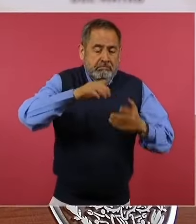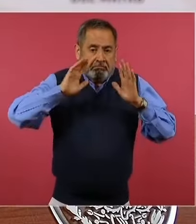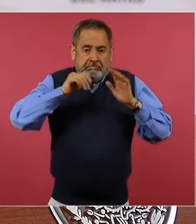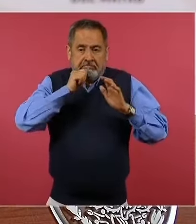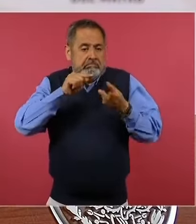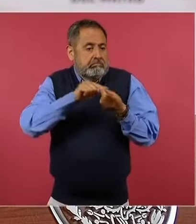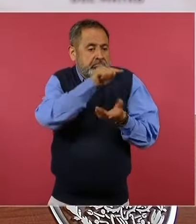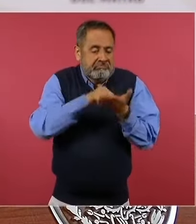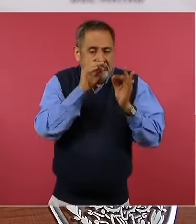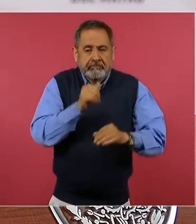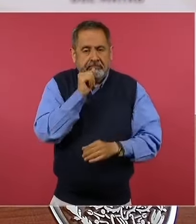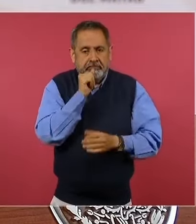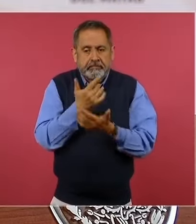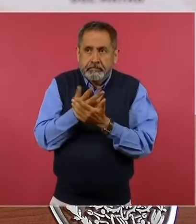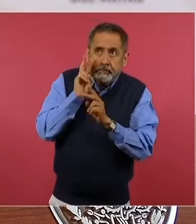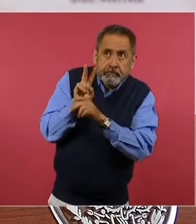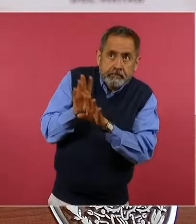estar cuidando, monitoreando